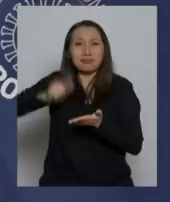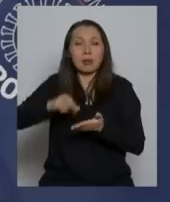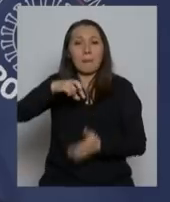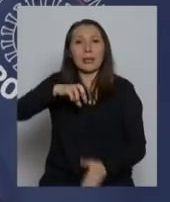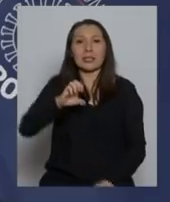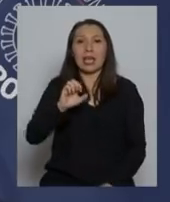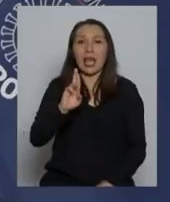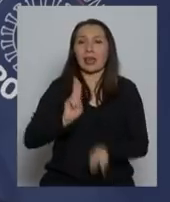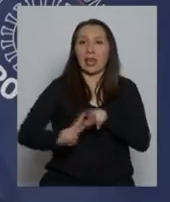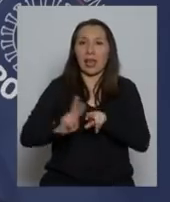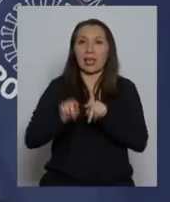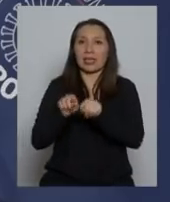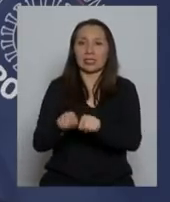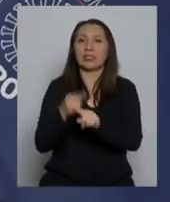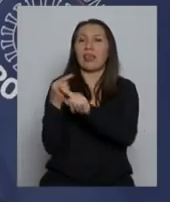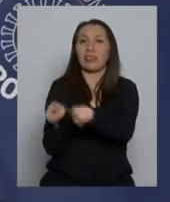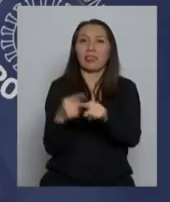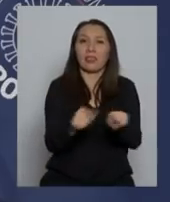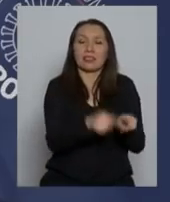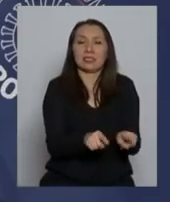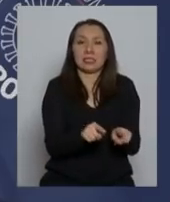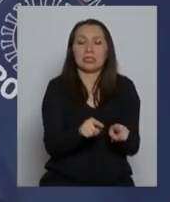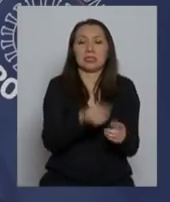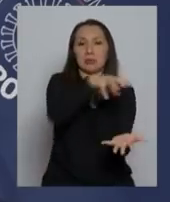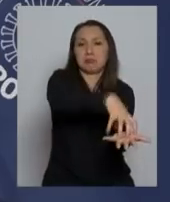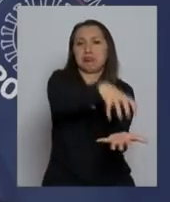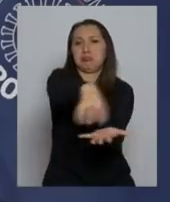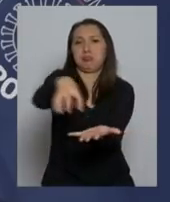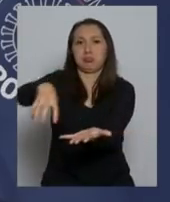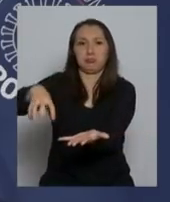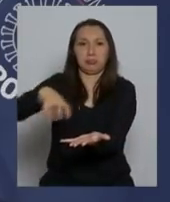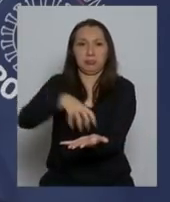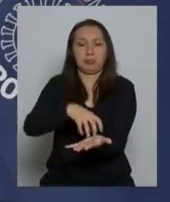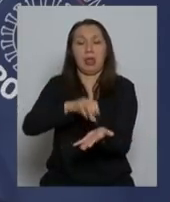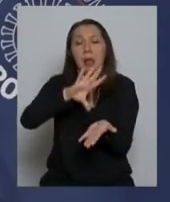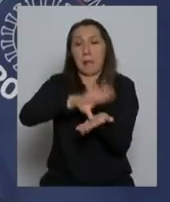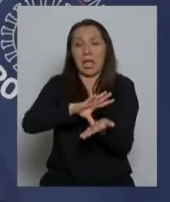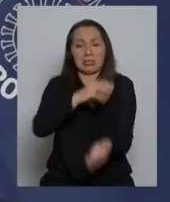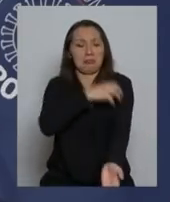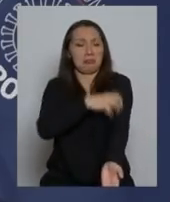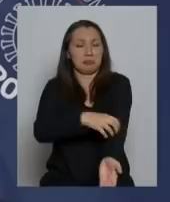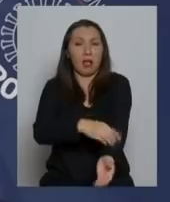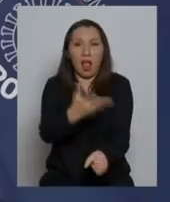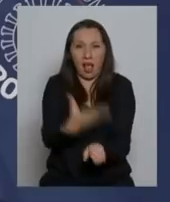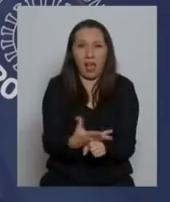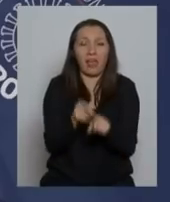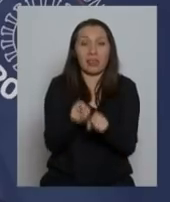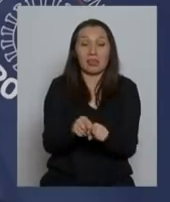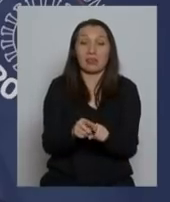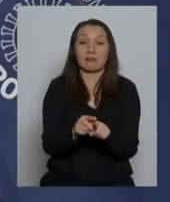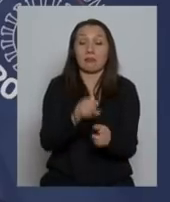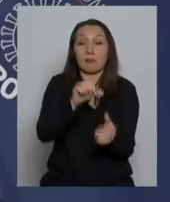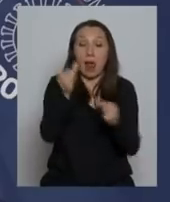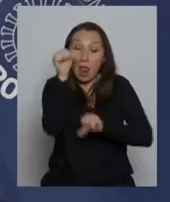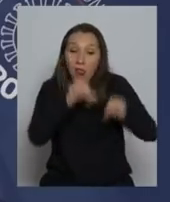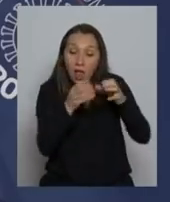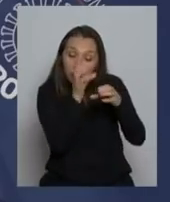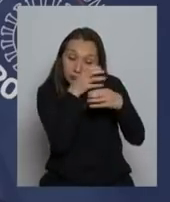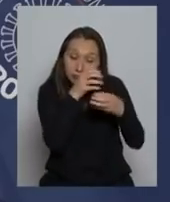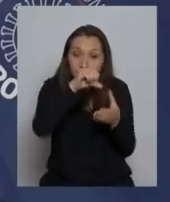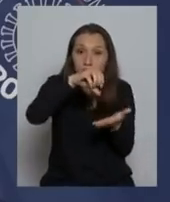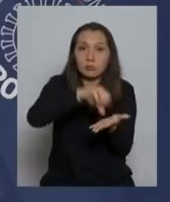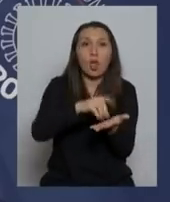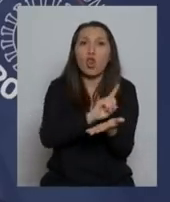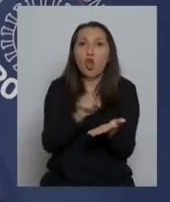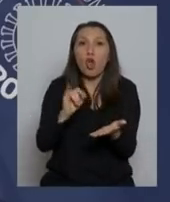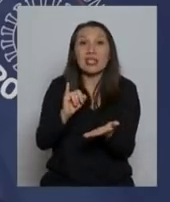PCR que se hacen en distintas instalaciones del país. Estos laboratorios no